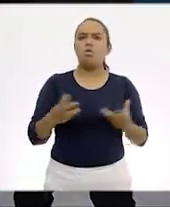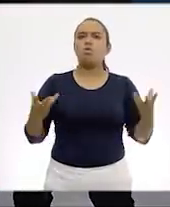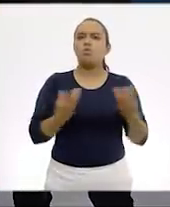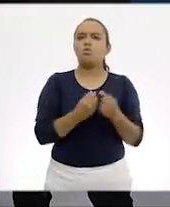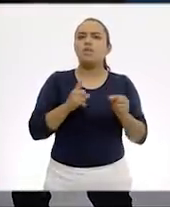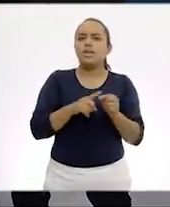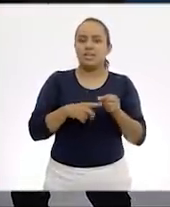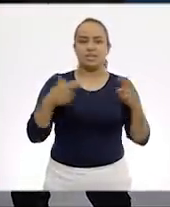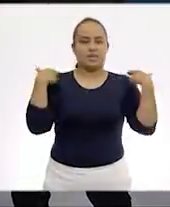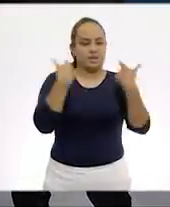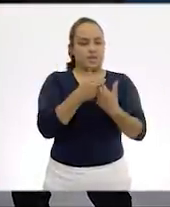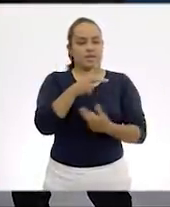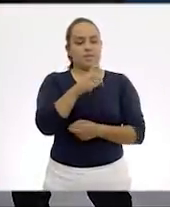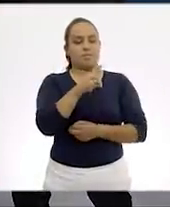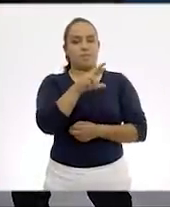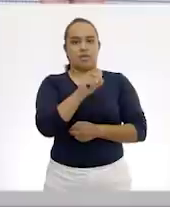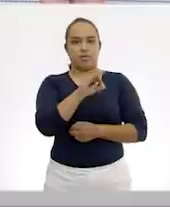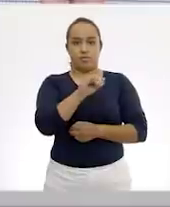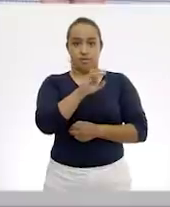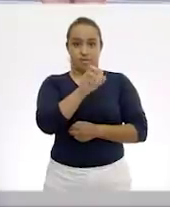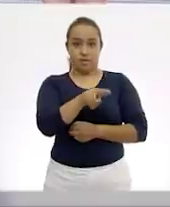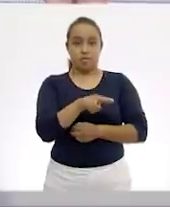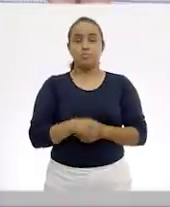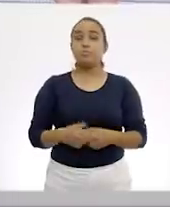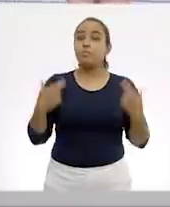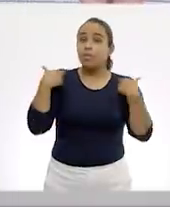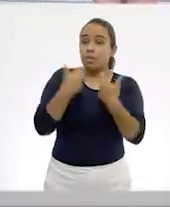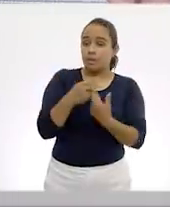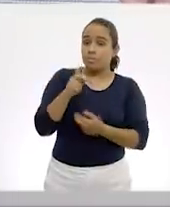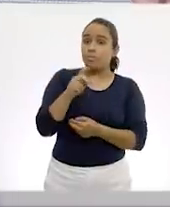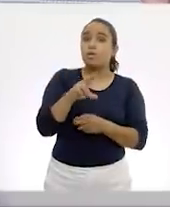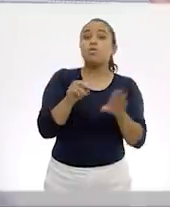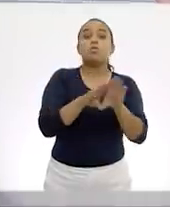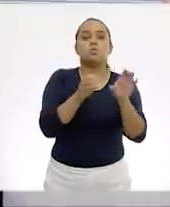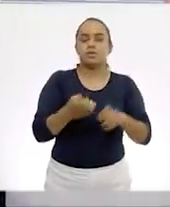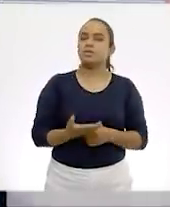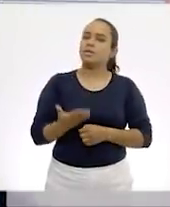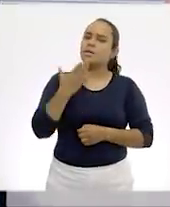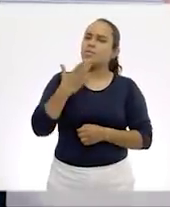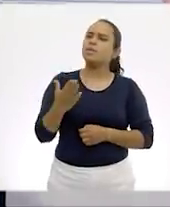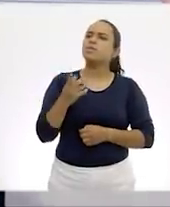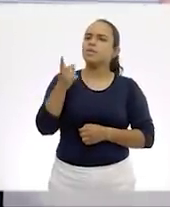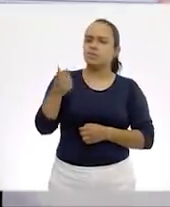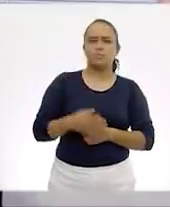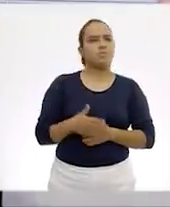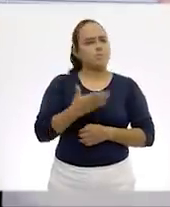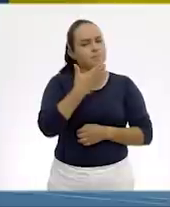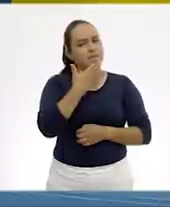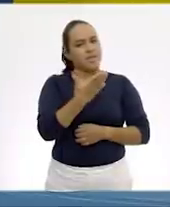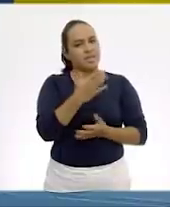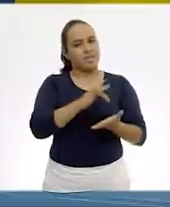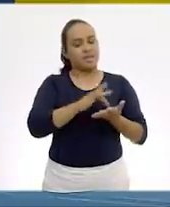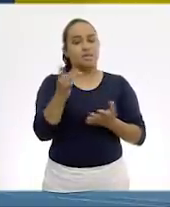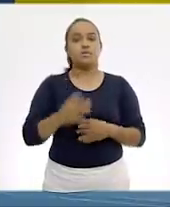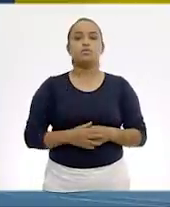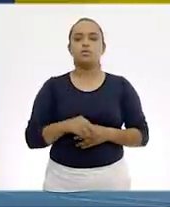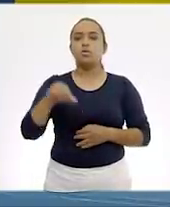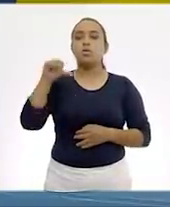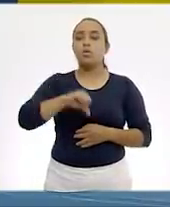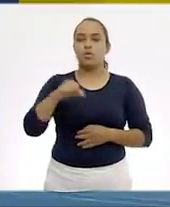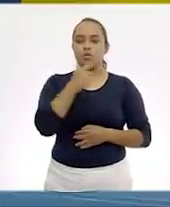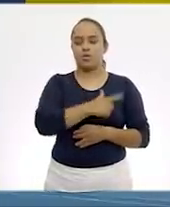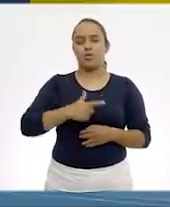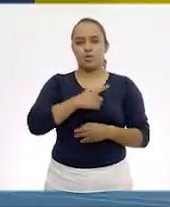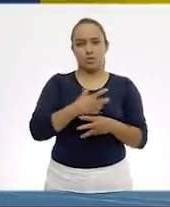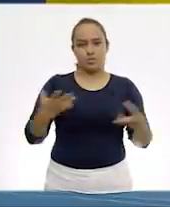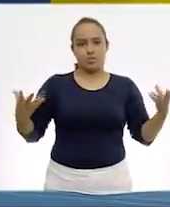acompaña el profesor Pedro Fabián Benítez. Profesor Pedro, ¿cómo le va? Muy bien, Aníbal, ¿y a ti? Muy bien, gracias. Hoy tenemos el gusto de estar